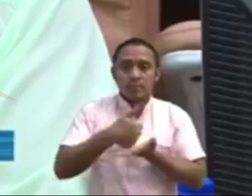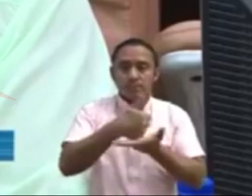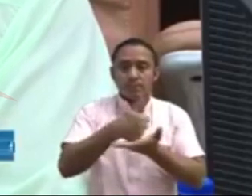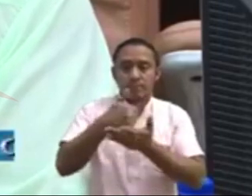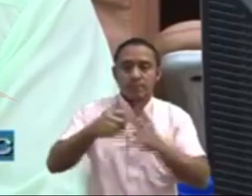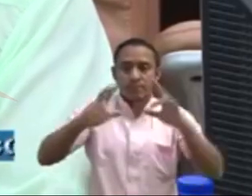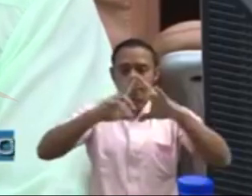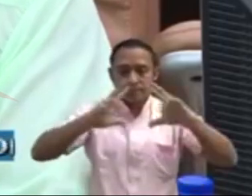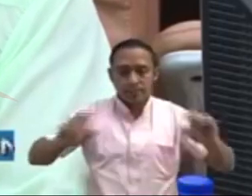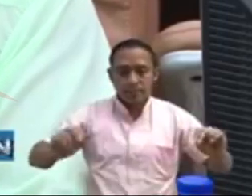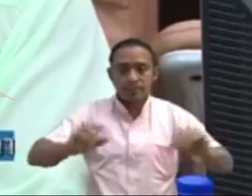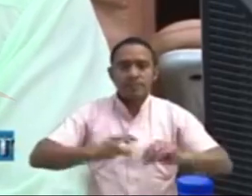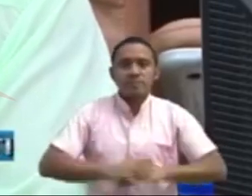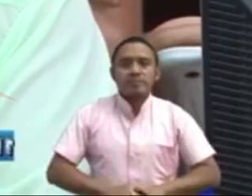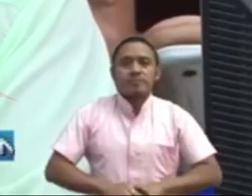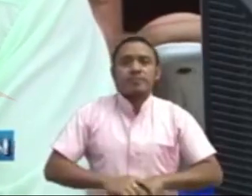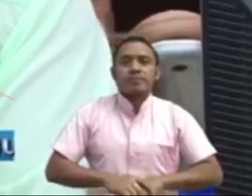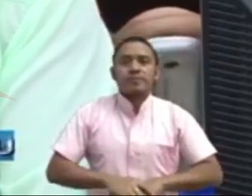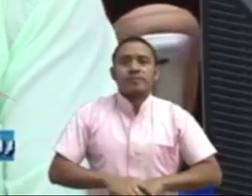de Nicaragua.